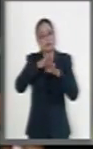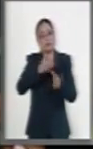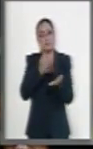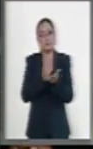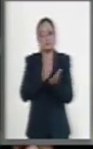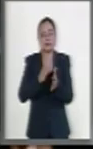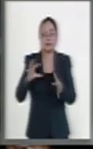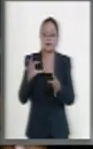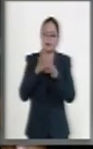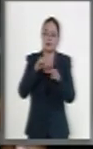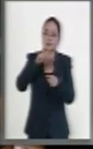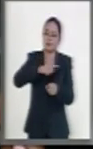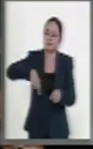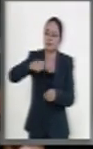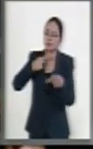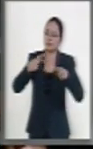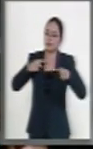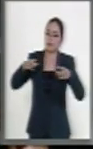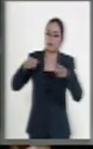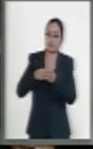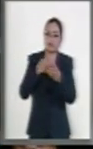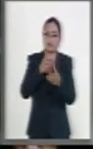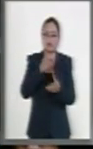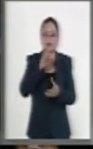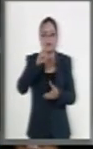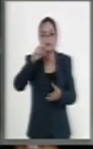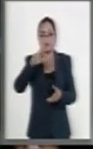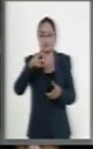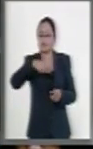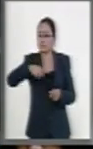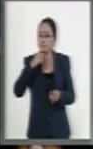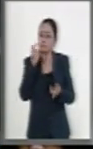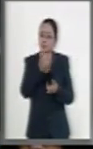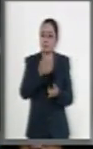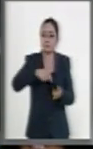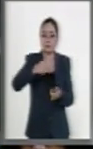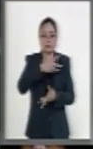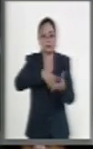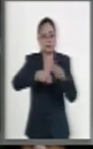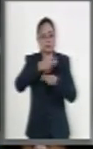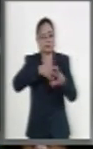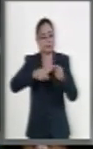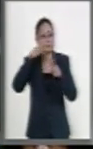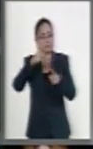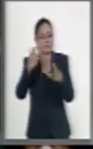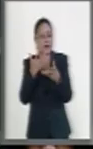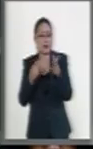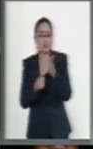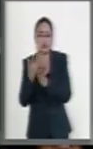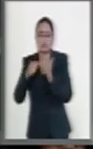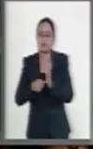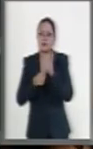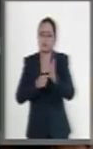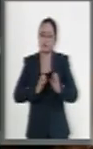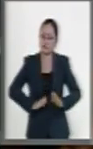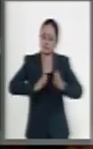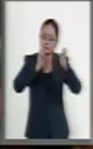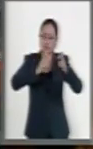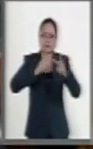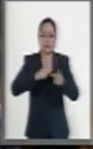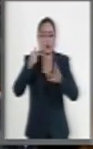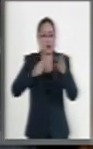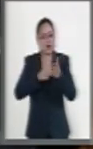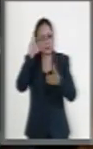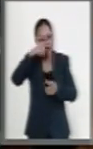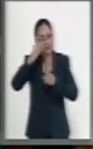los contribuyentes del impuesto sobre la renta, para que estos inviertan en infraestructura, en instalaciones deportivas